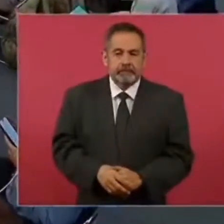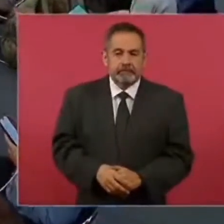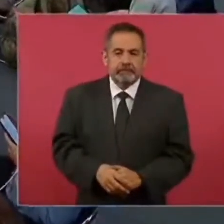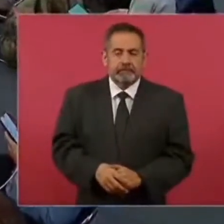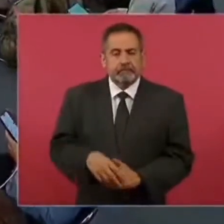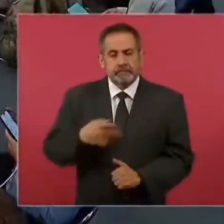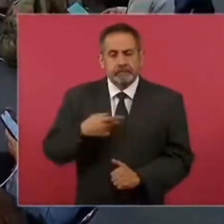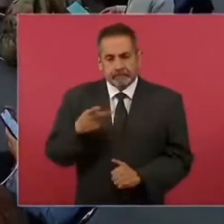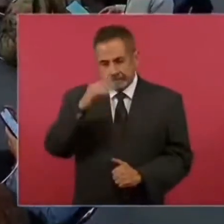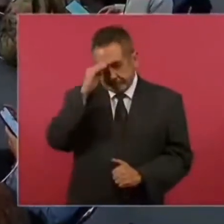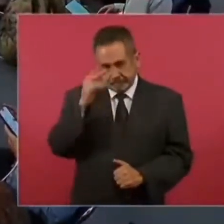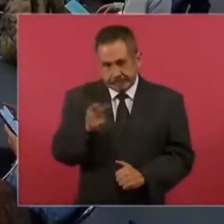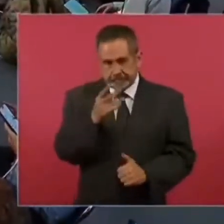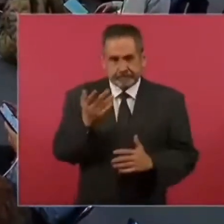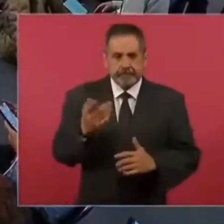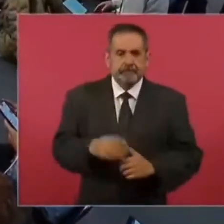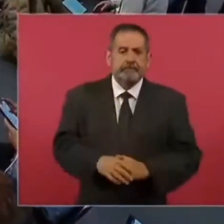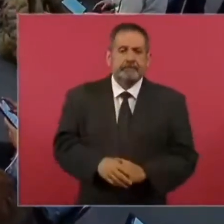Pregunto esto,